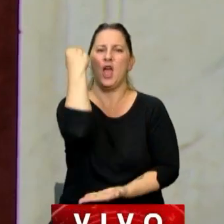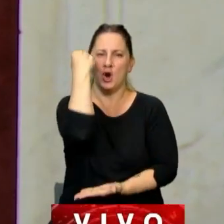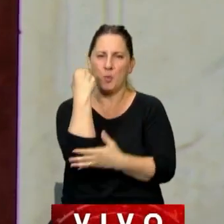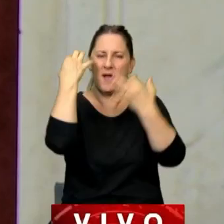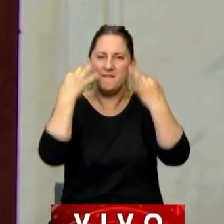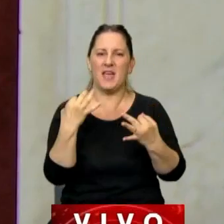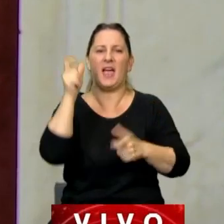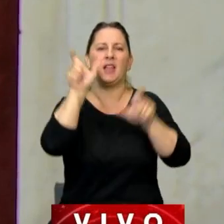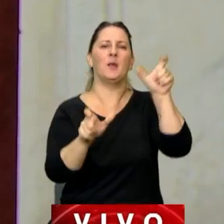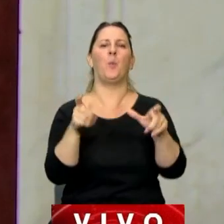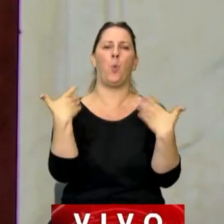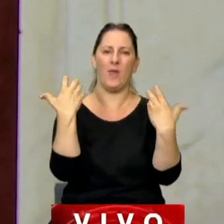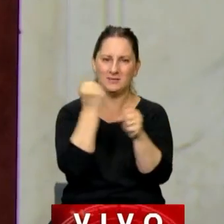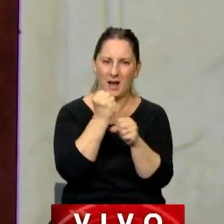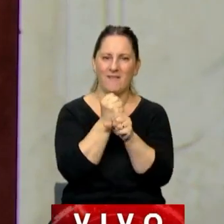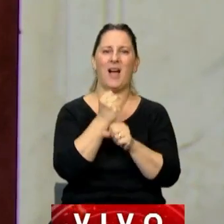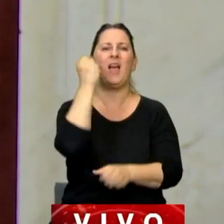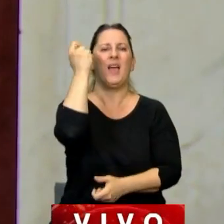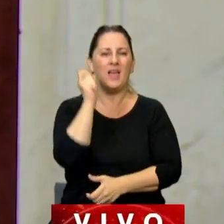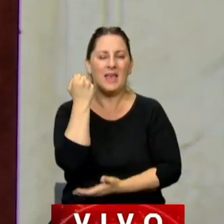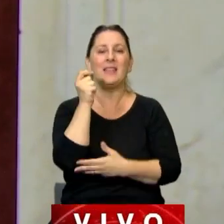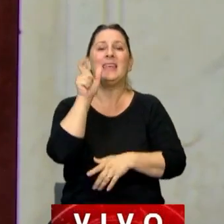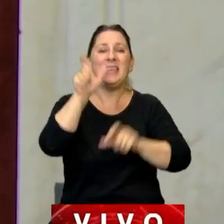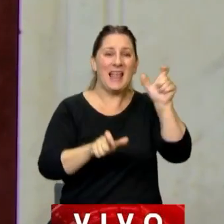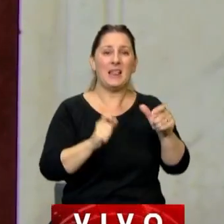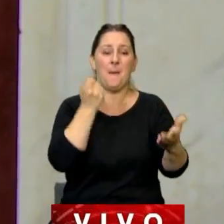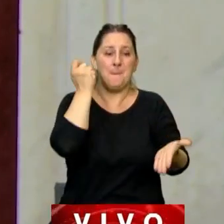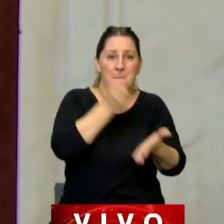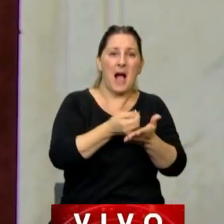para que la gente pueda trabajar y para que nadie pague